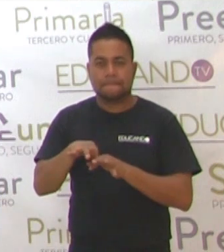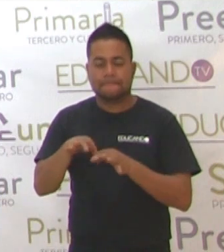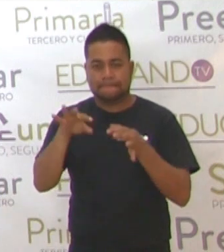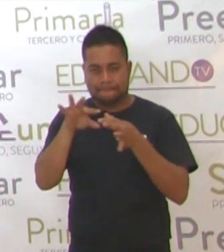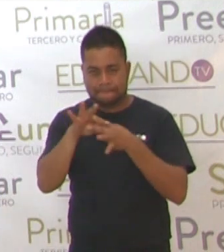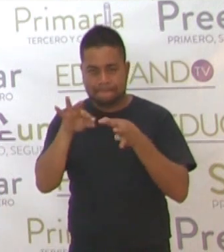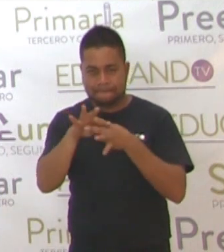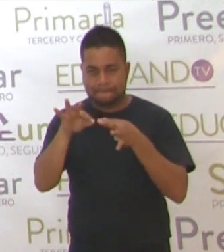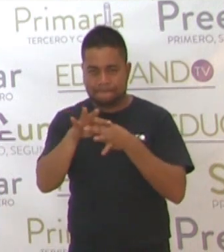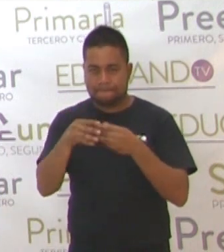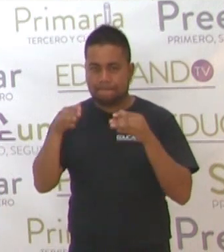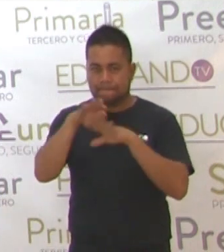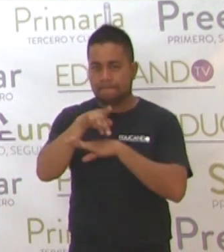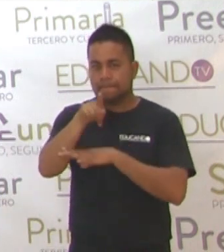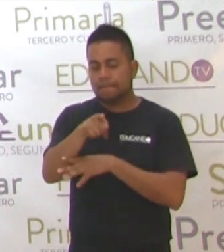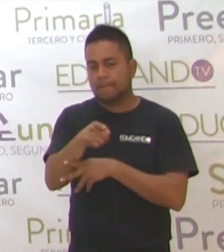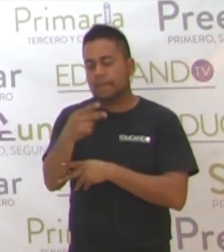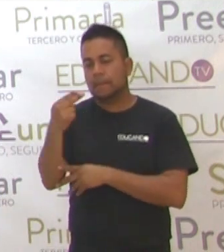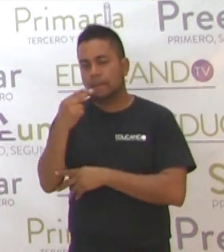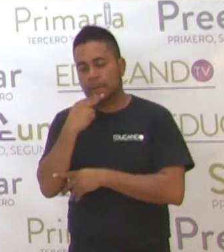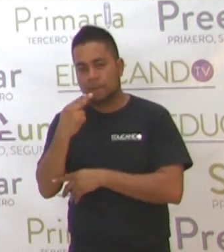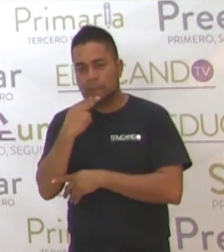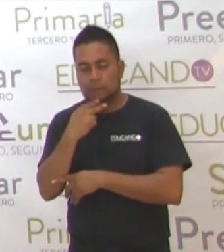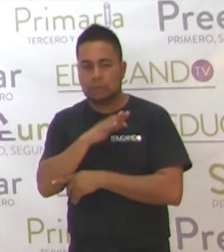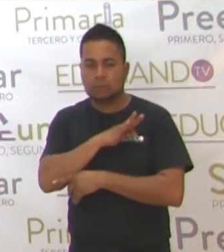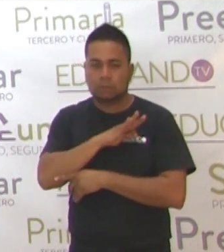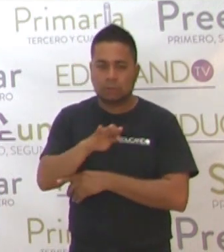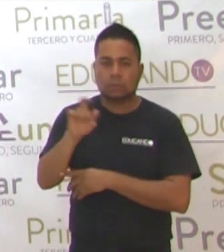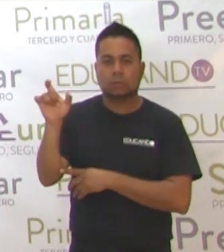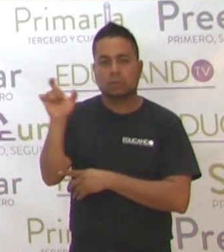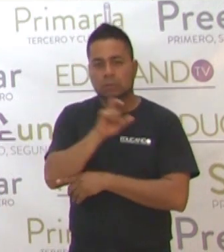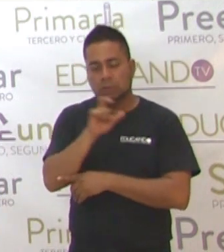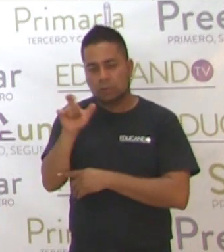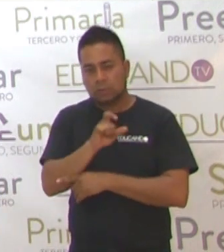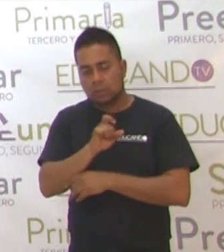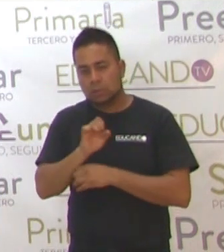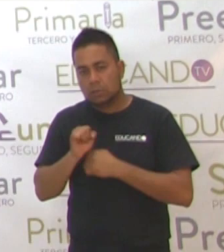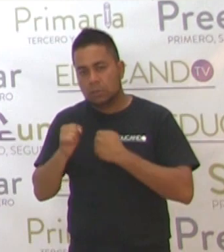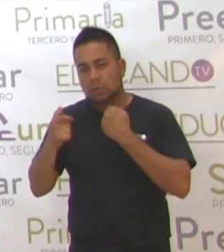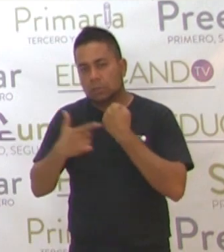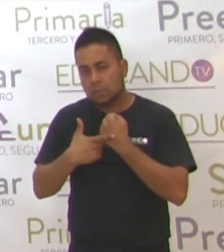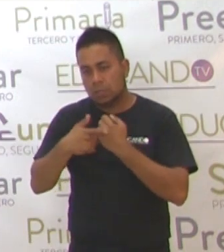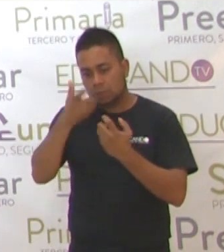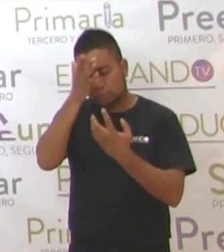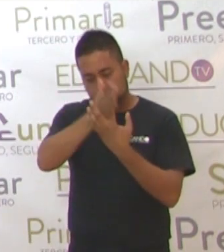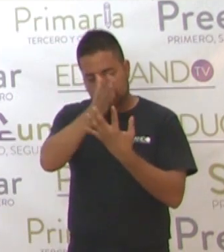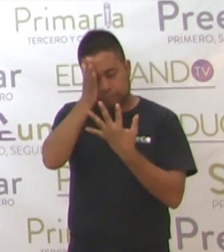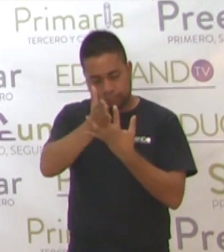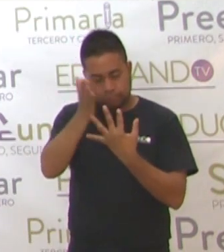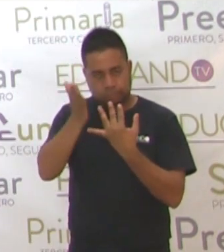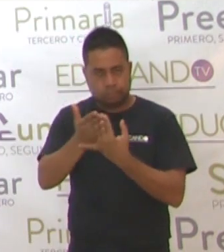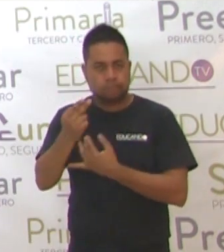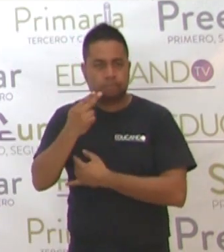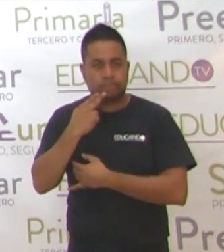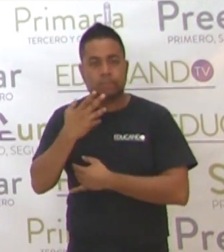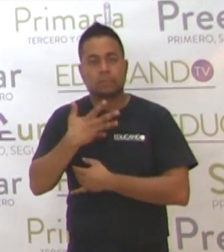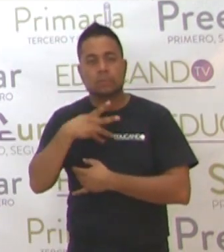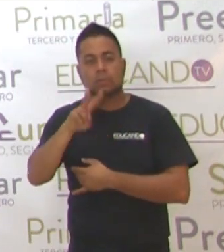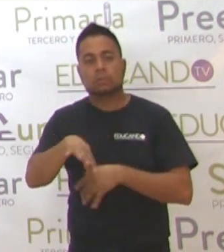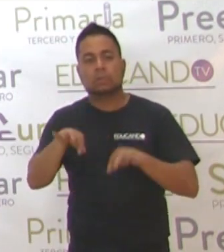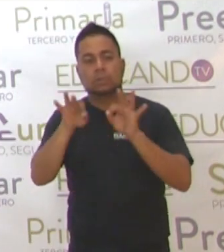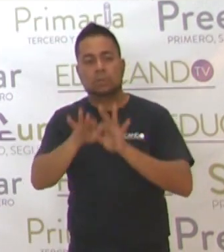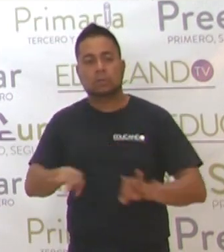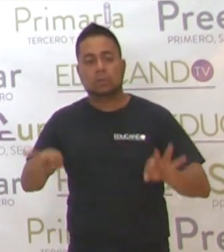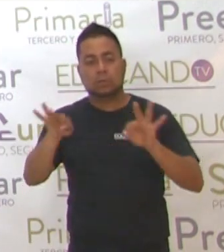de lo que tú puedes estar utilizando al momento de hacer tu clasificación muy importante